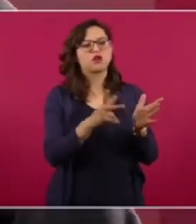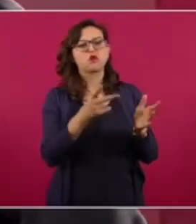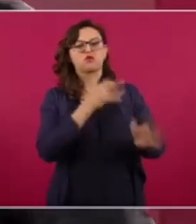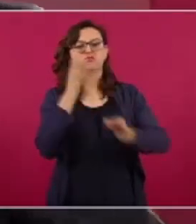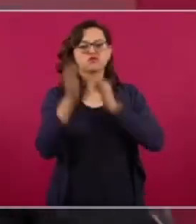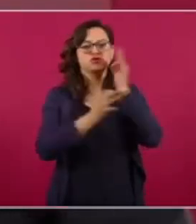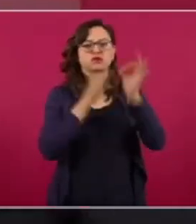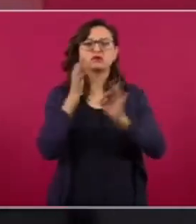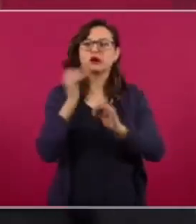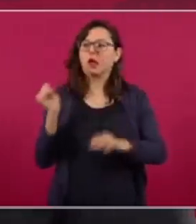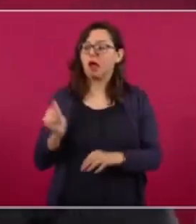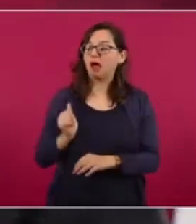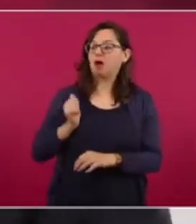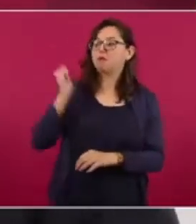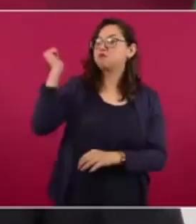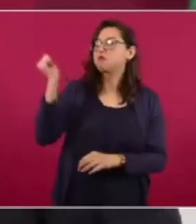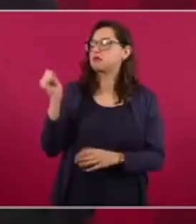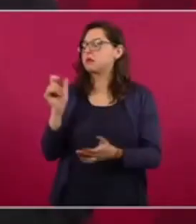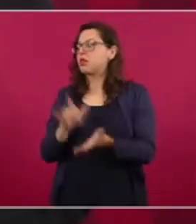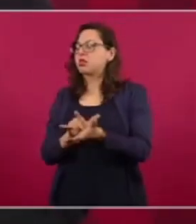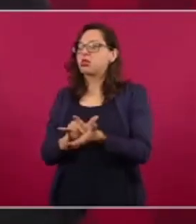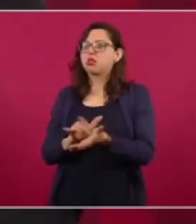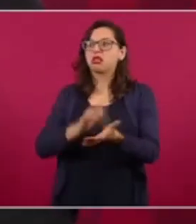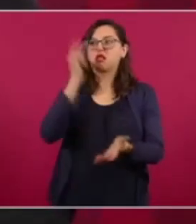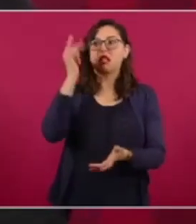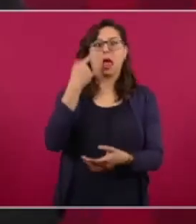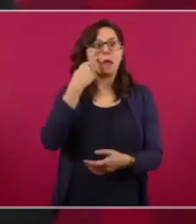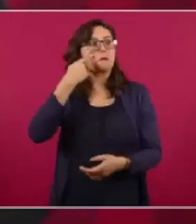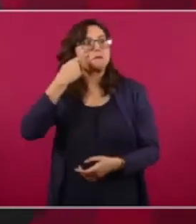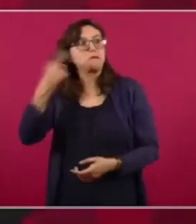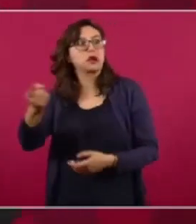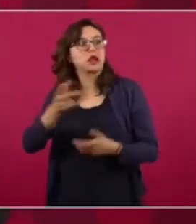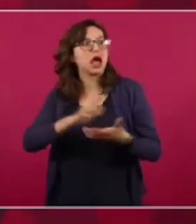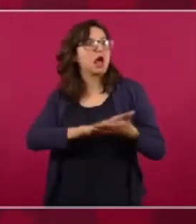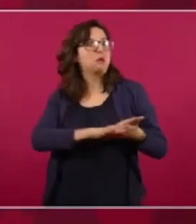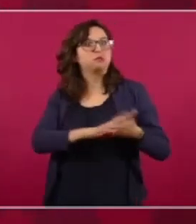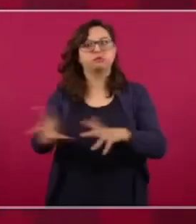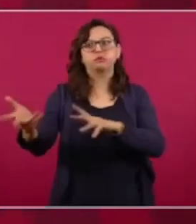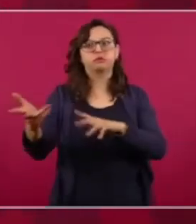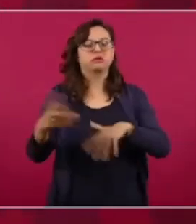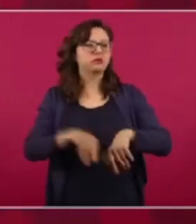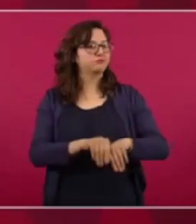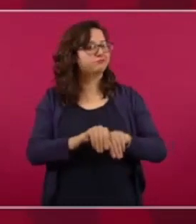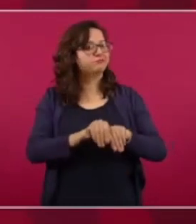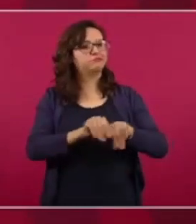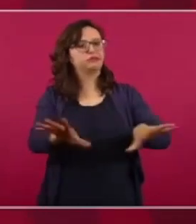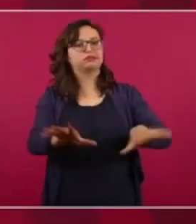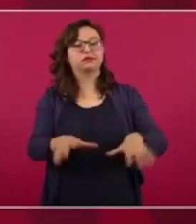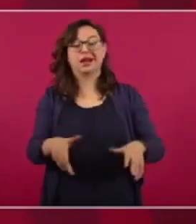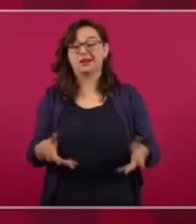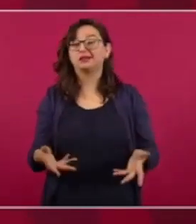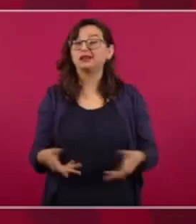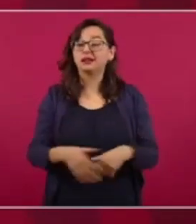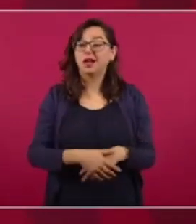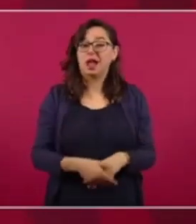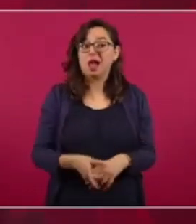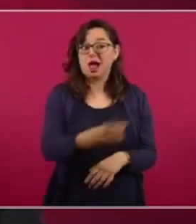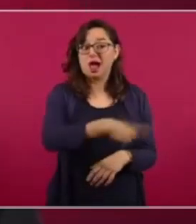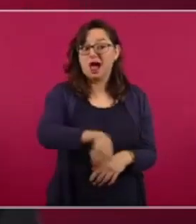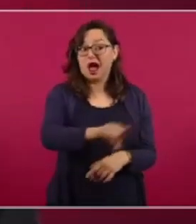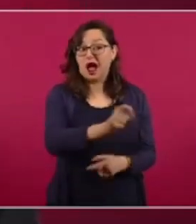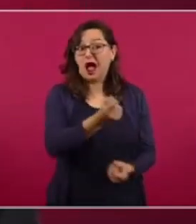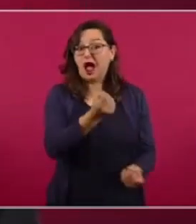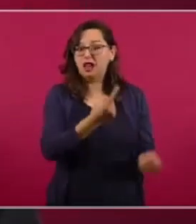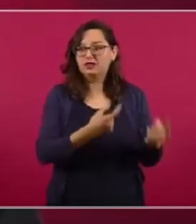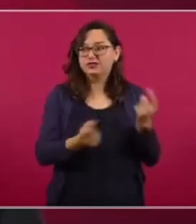no deja de haber quienes se frotan las manos esperando que